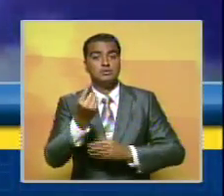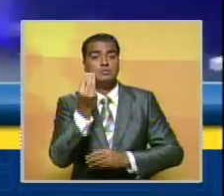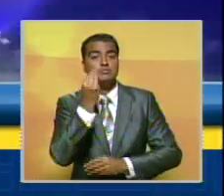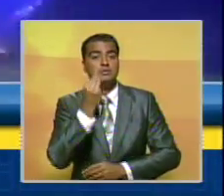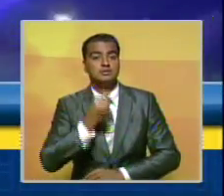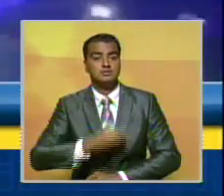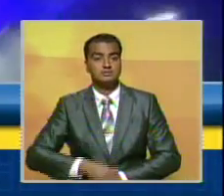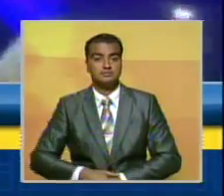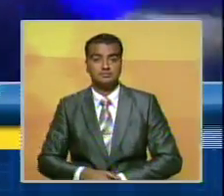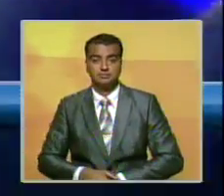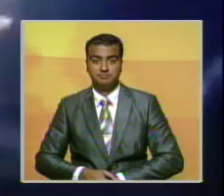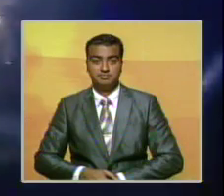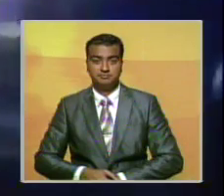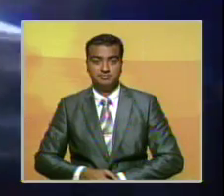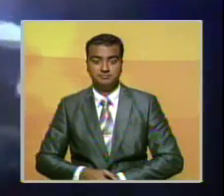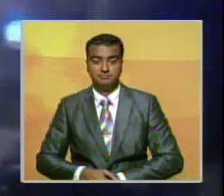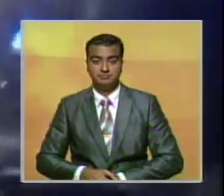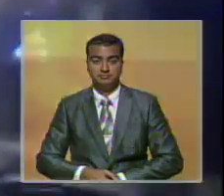beso.